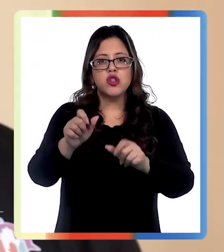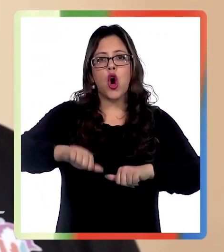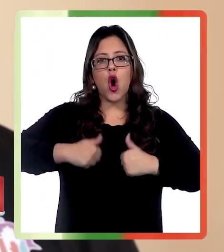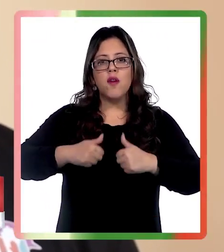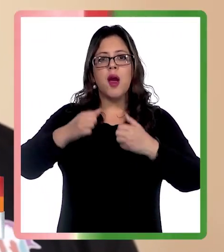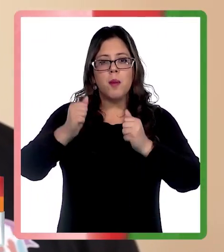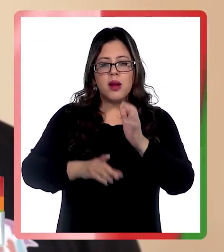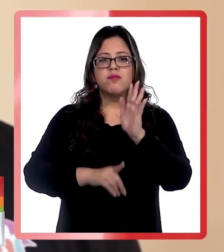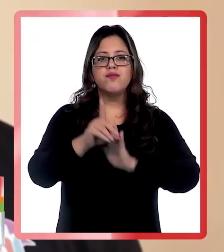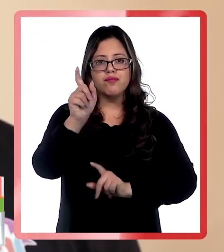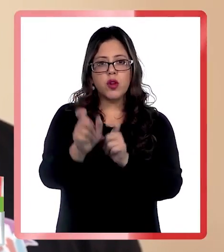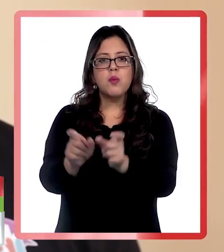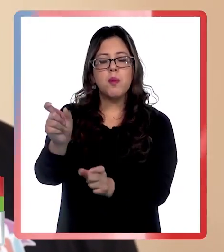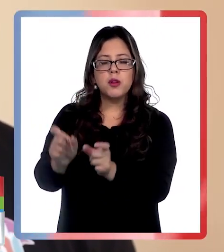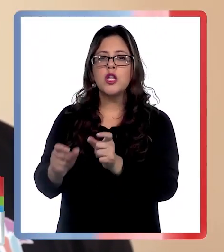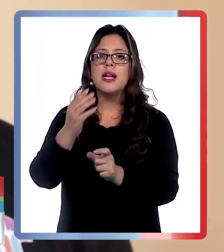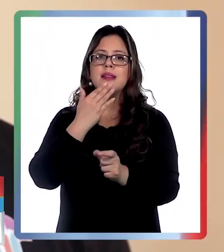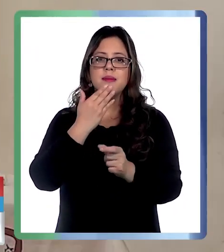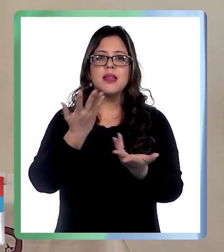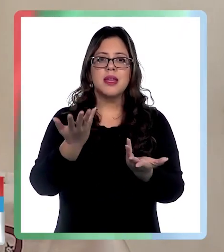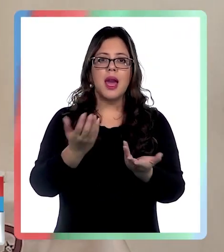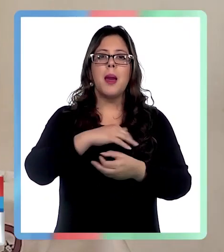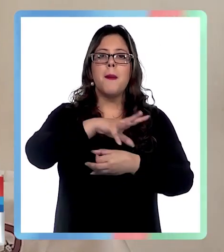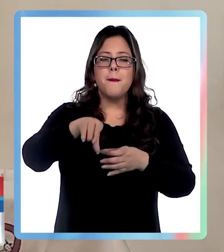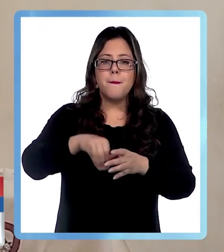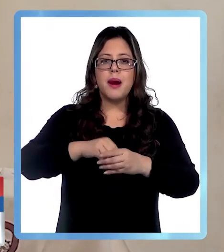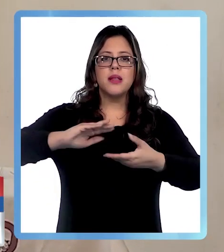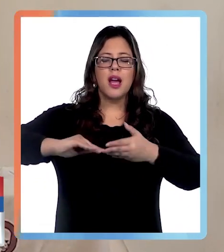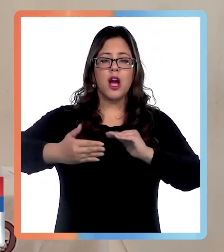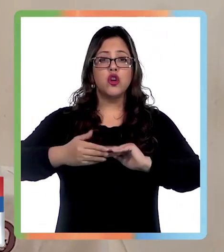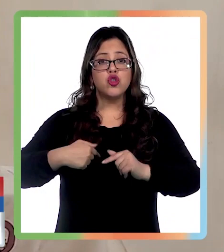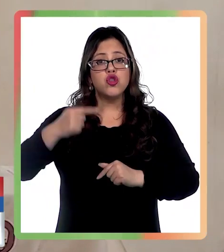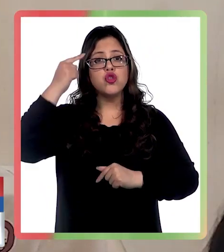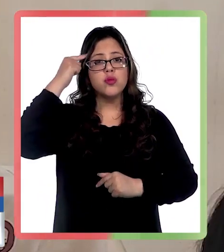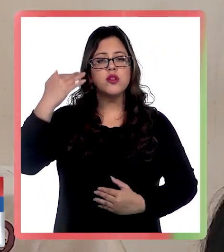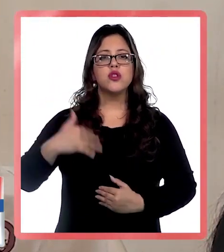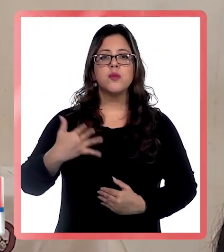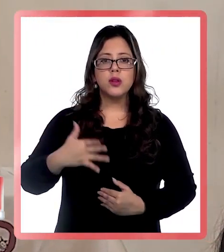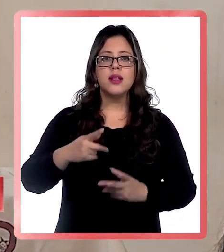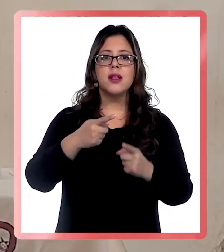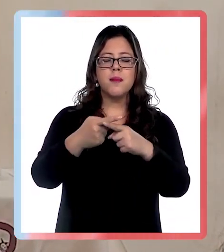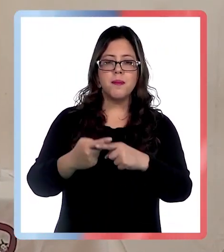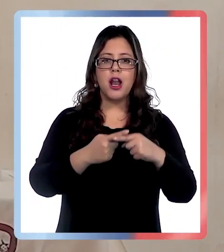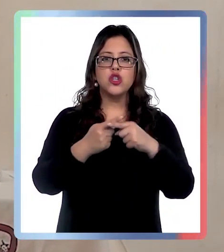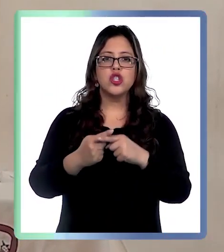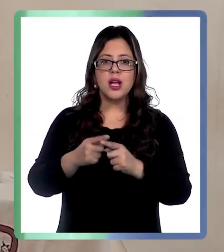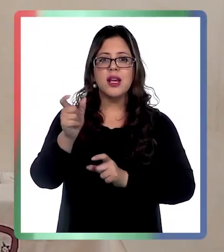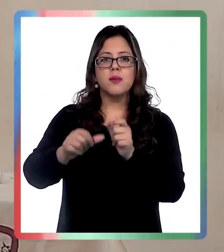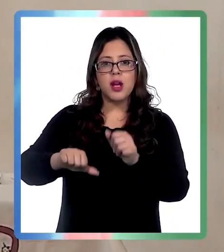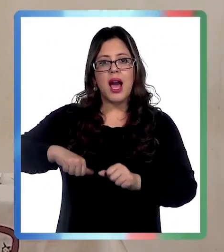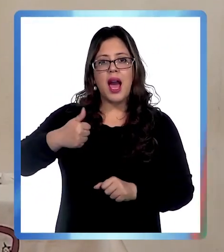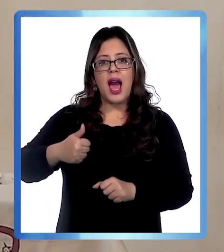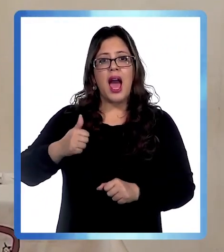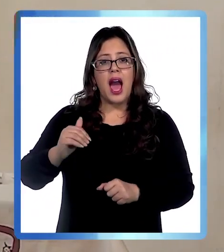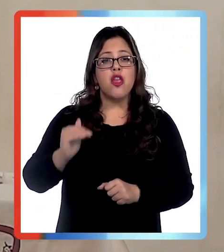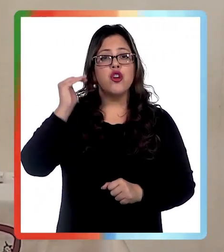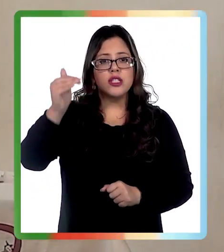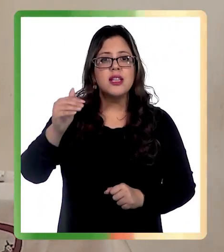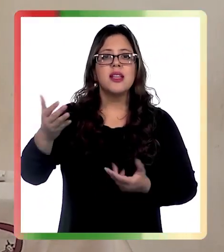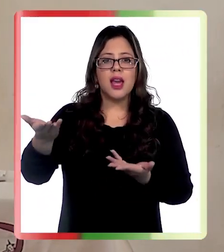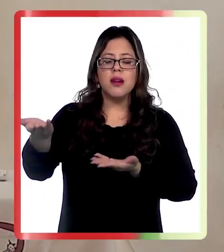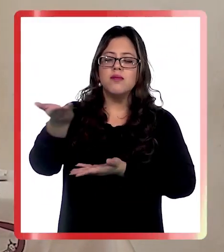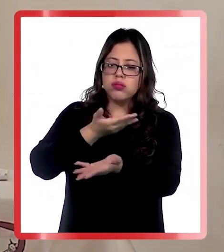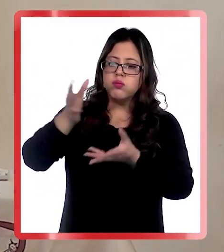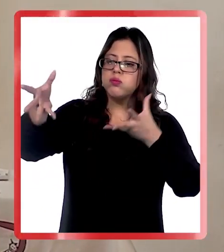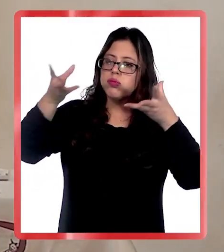tipo de actividad porque nos permiten a los jóvenes poder desarrollarnos como personas y ser partidarios de la comunidad Considero que es fundamental para la sociedad que los